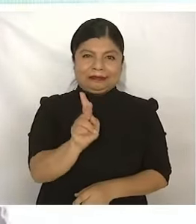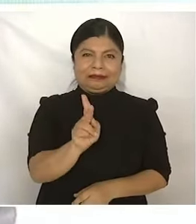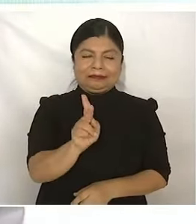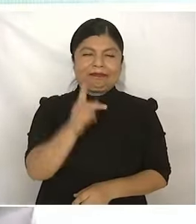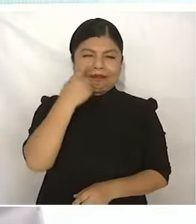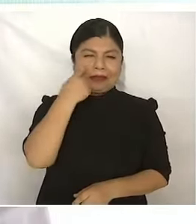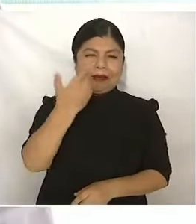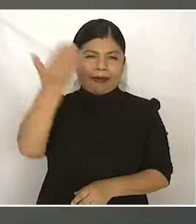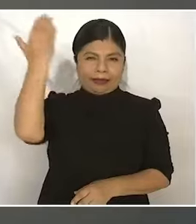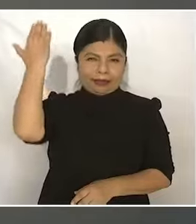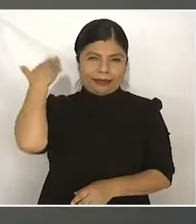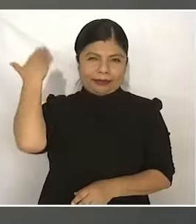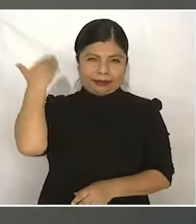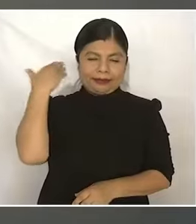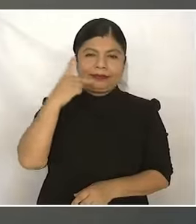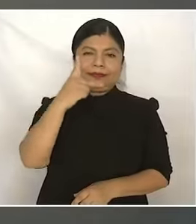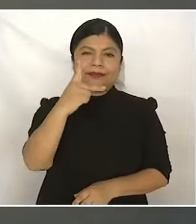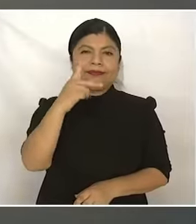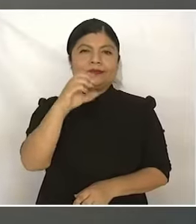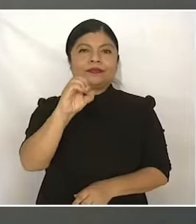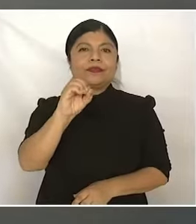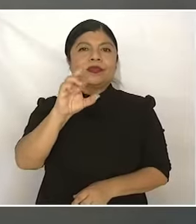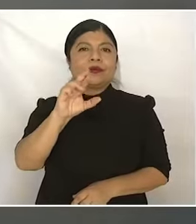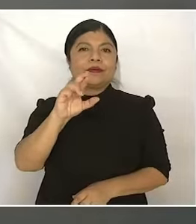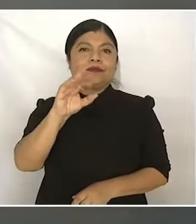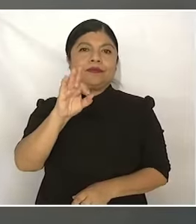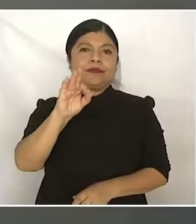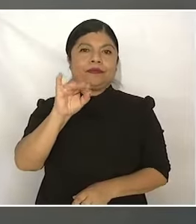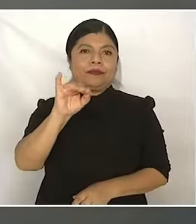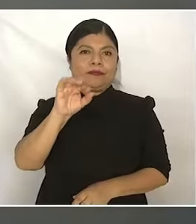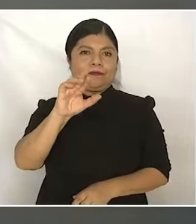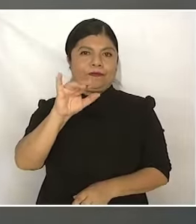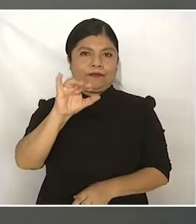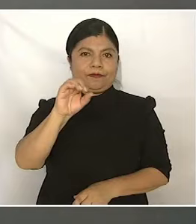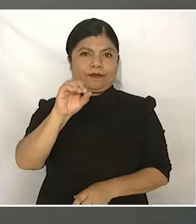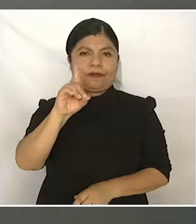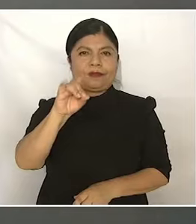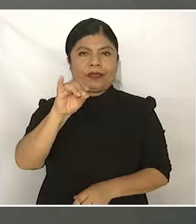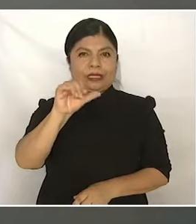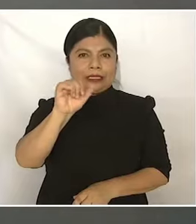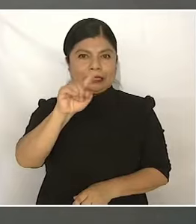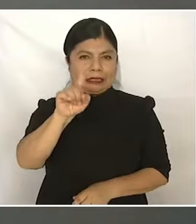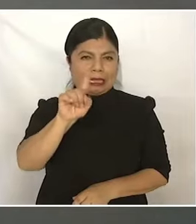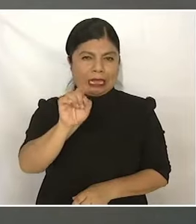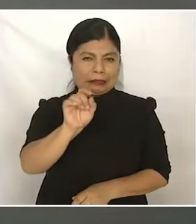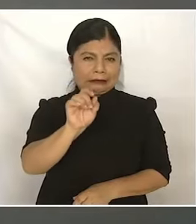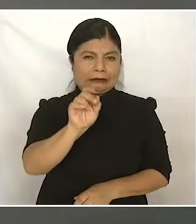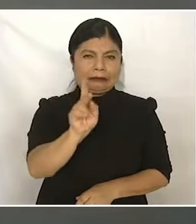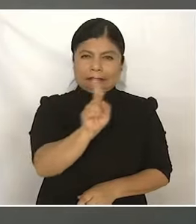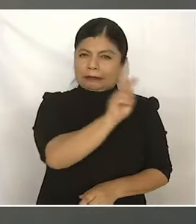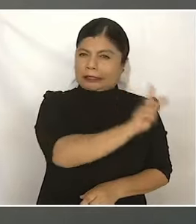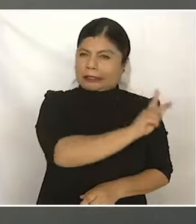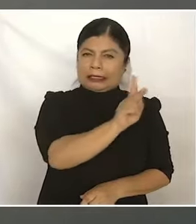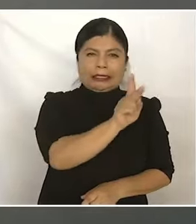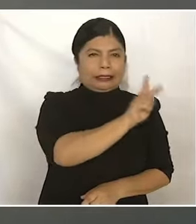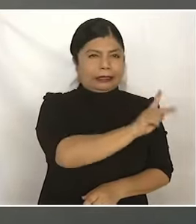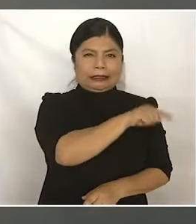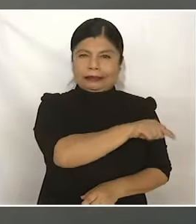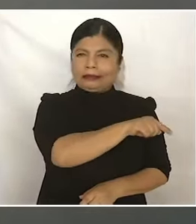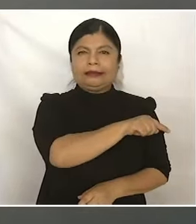lo que es ahora este paraíso, era una cárcel. Acá